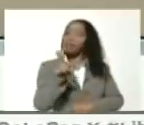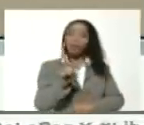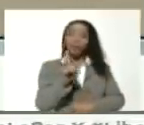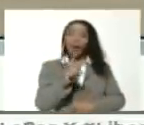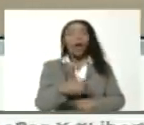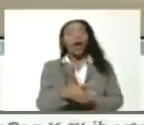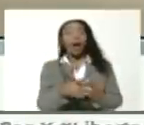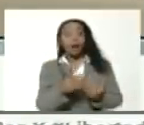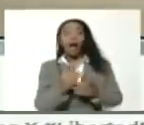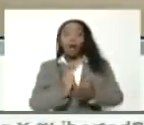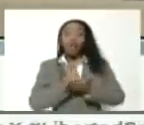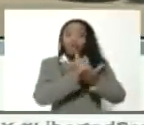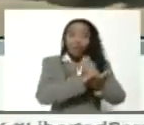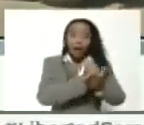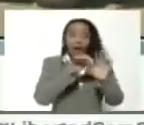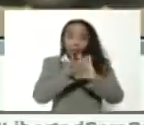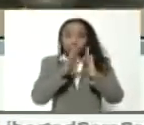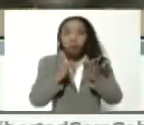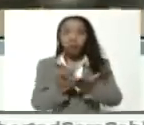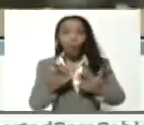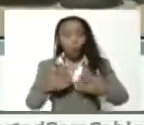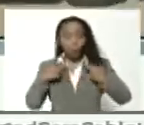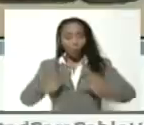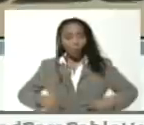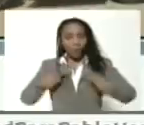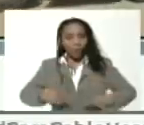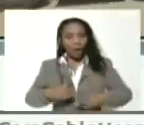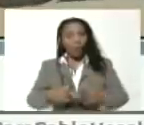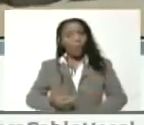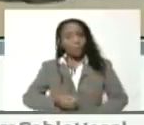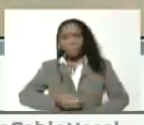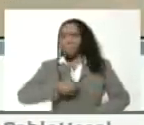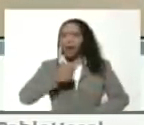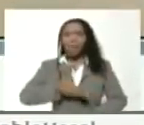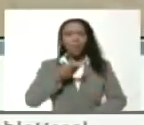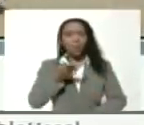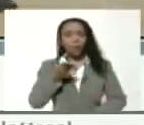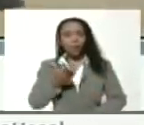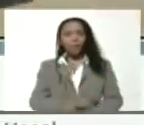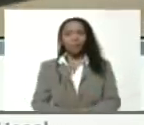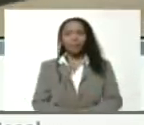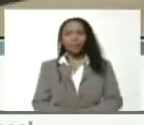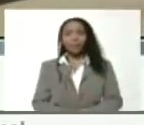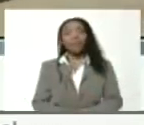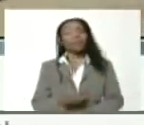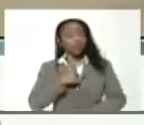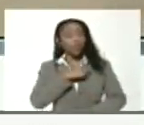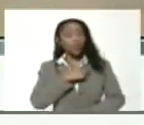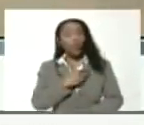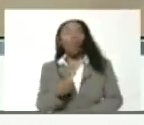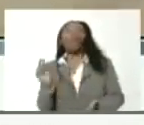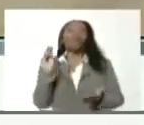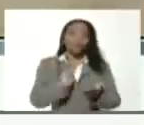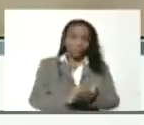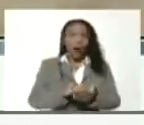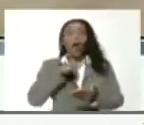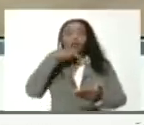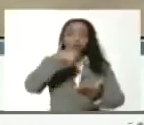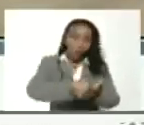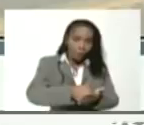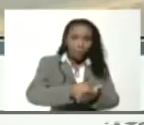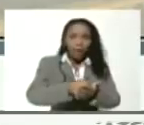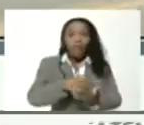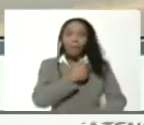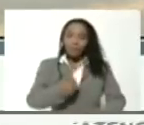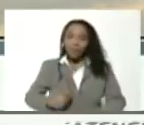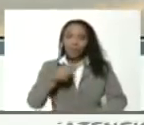nutrir al planeta Tierra y a la humanidad en lo humanitario, que es lo más hermoso. De manera que estamos de nuevo en nombre del presidente Maduro dándole las gracias